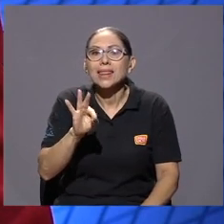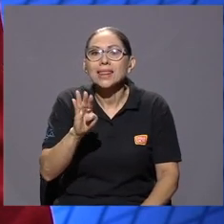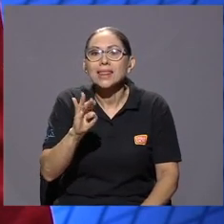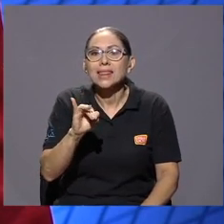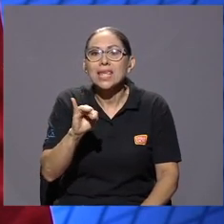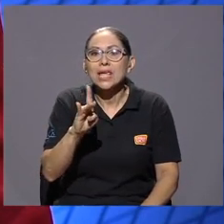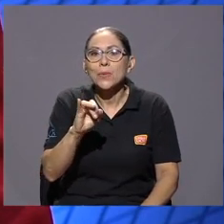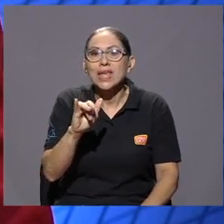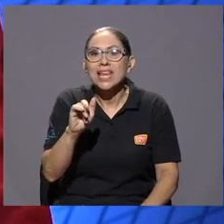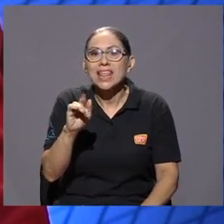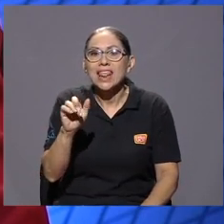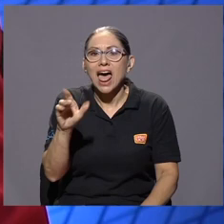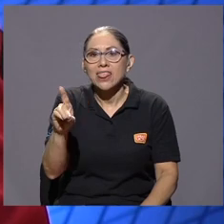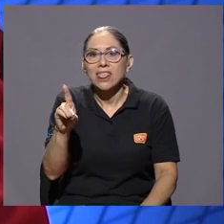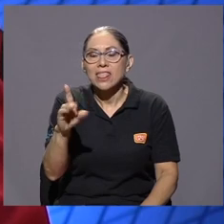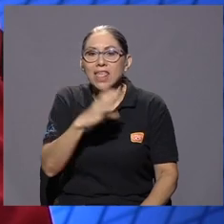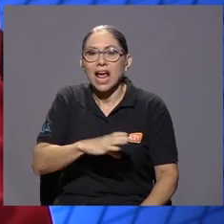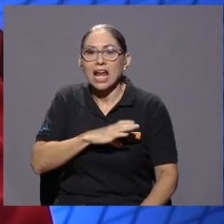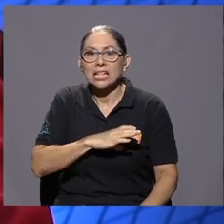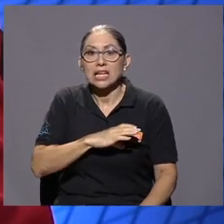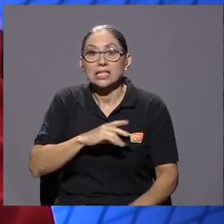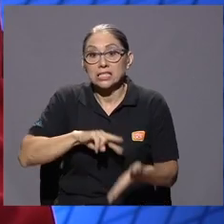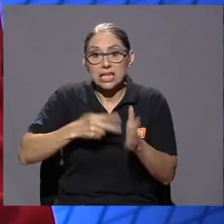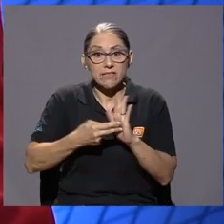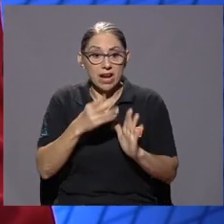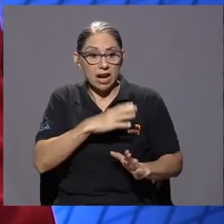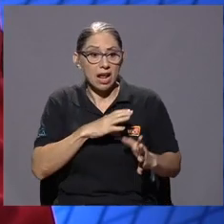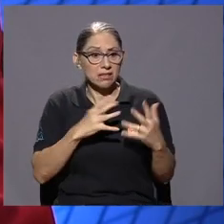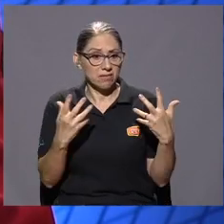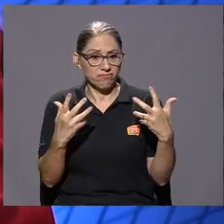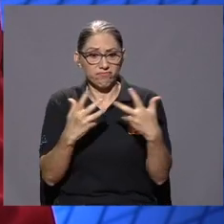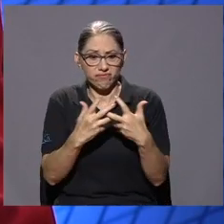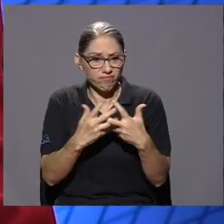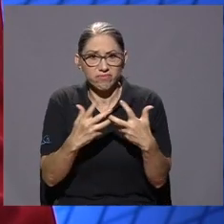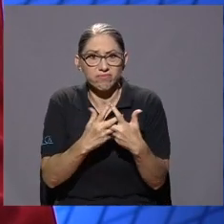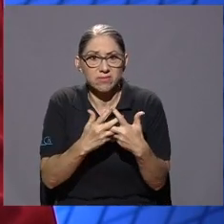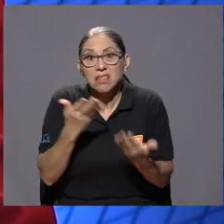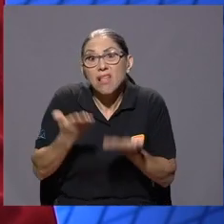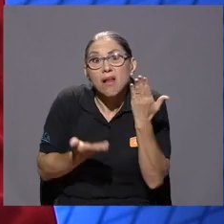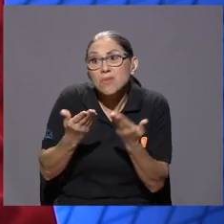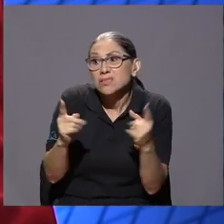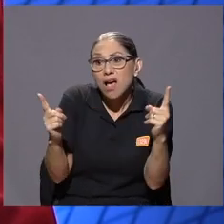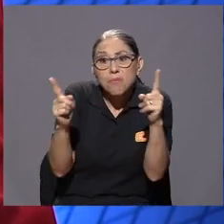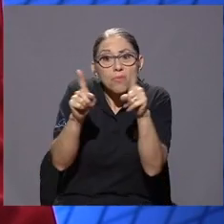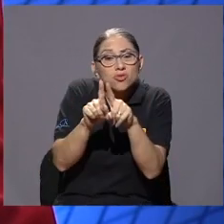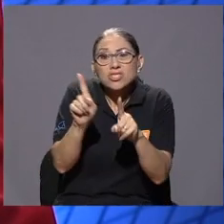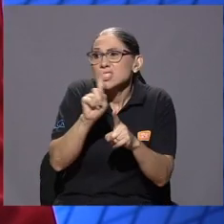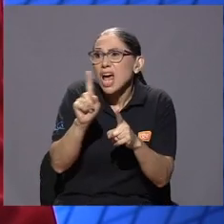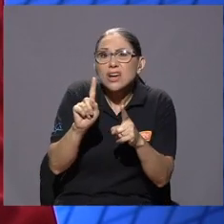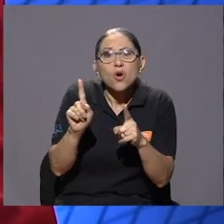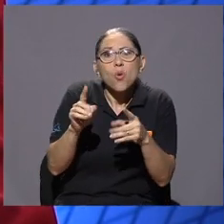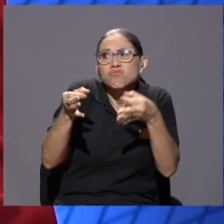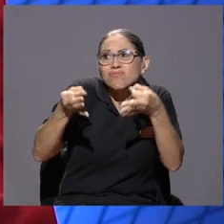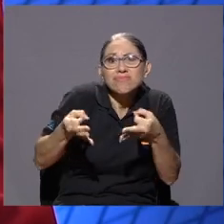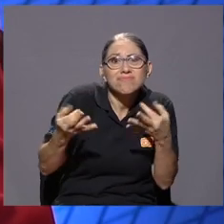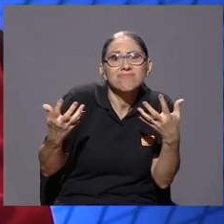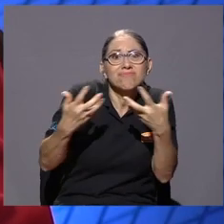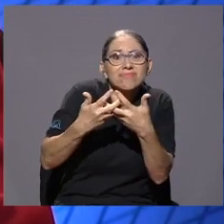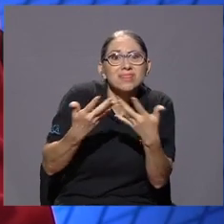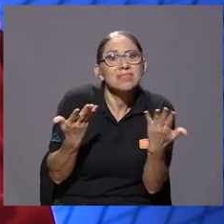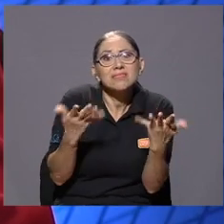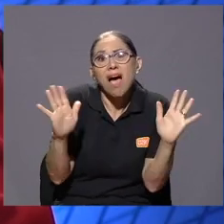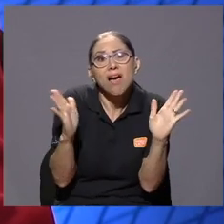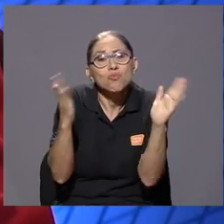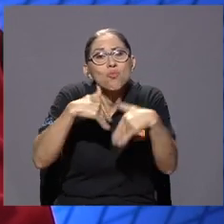deberse a que ya no se llevan bien, a que se murió el amor, a que las relaciones sexuales no